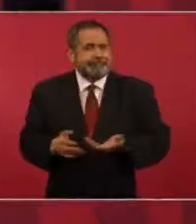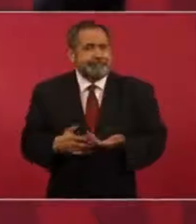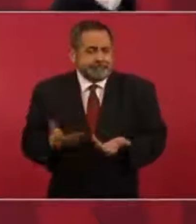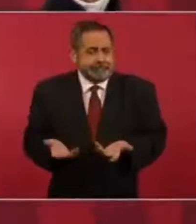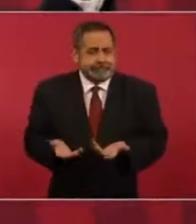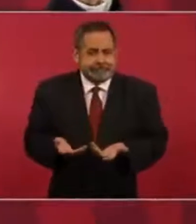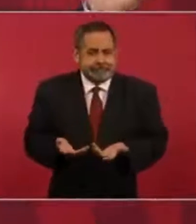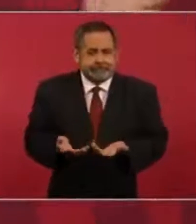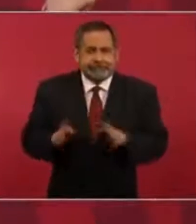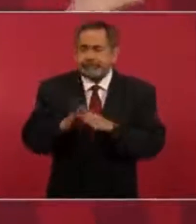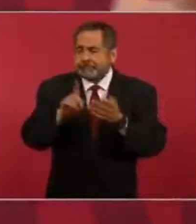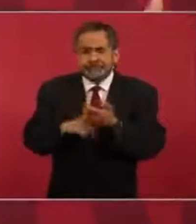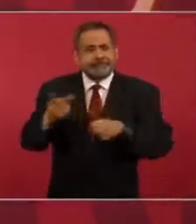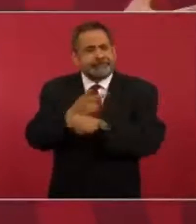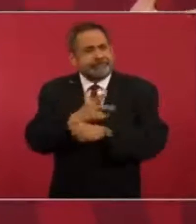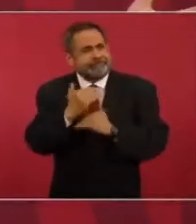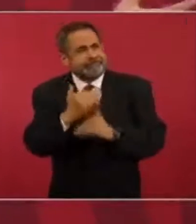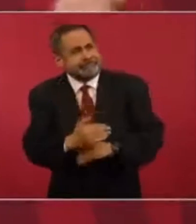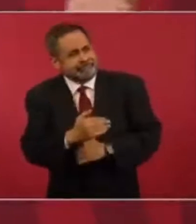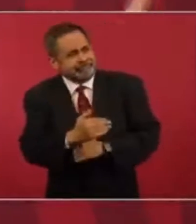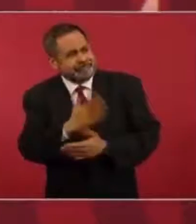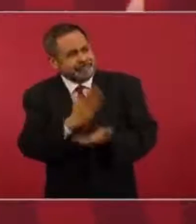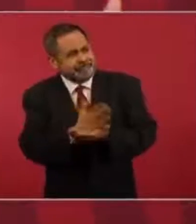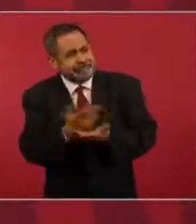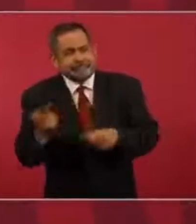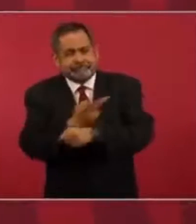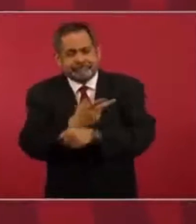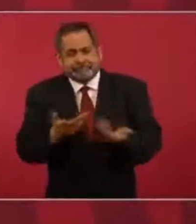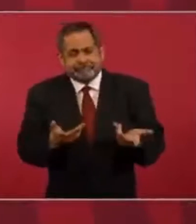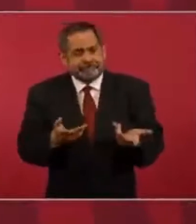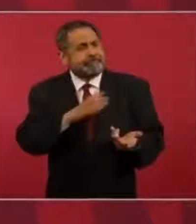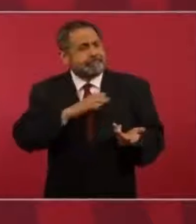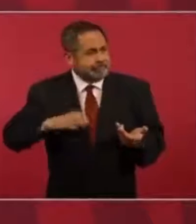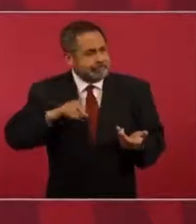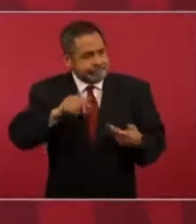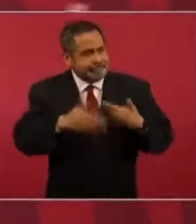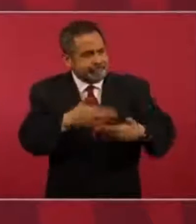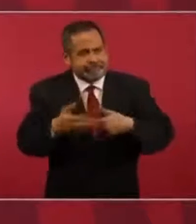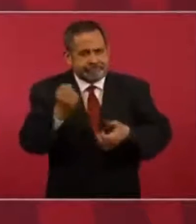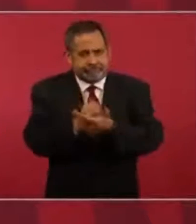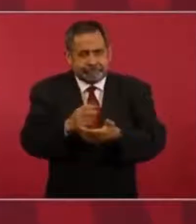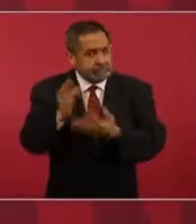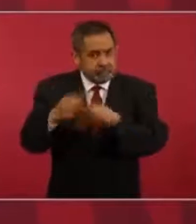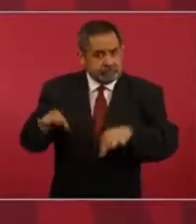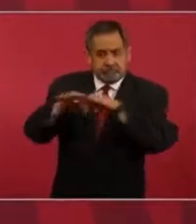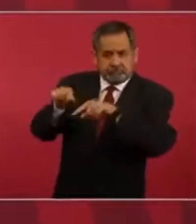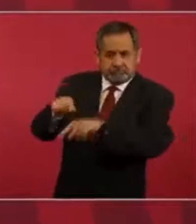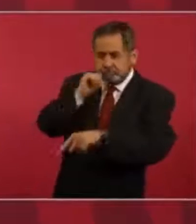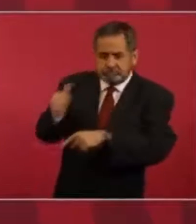ver, ¿por qué está detenida esa iniciativa en el Congreso? ¿Qué no es importante?